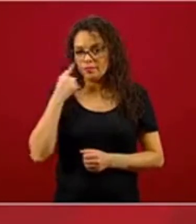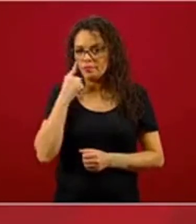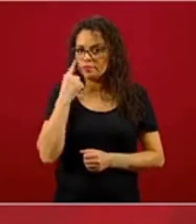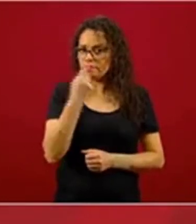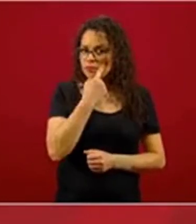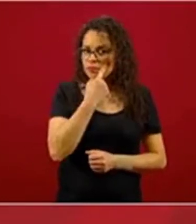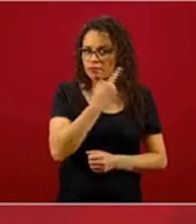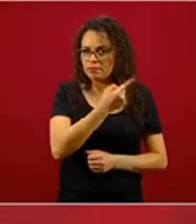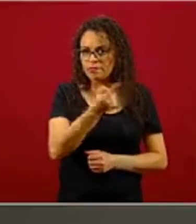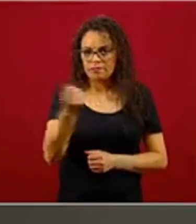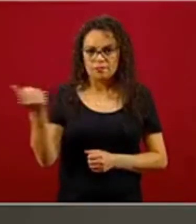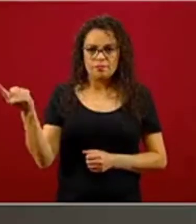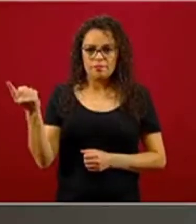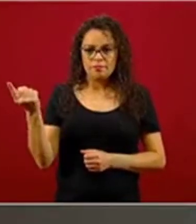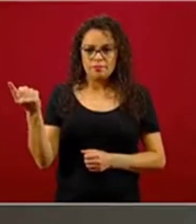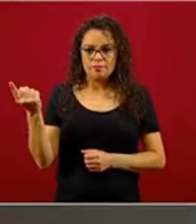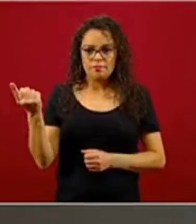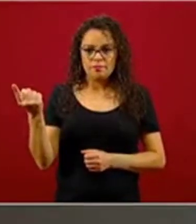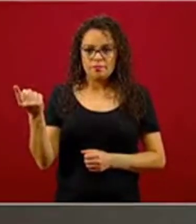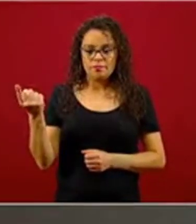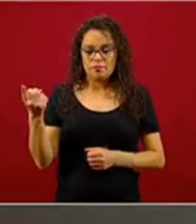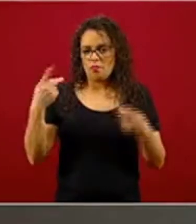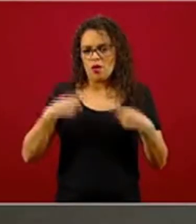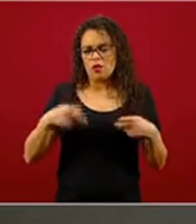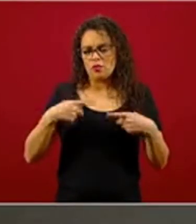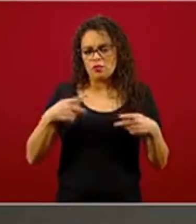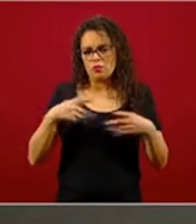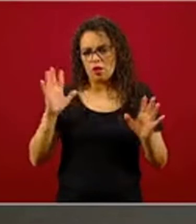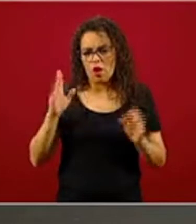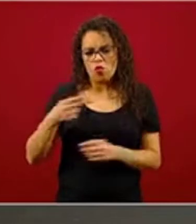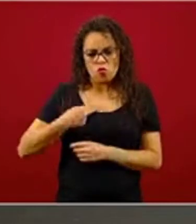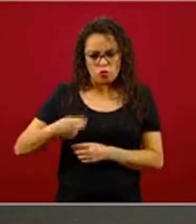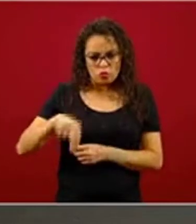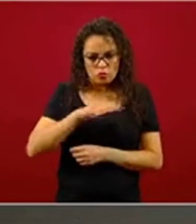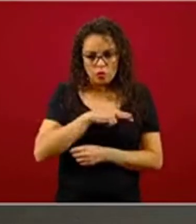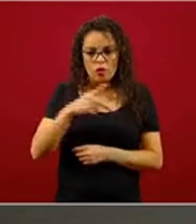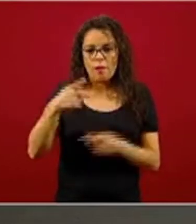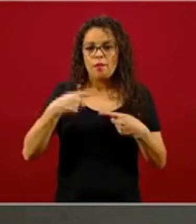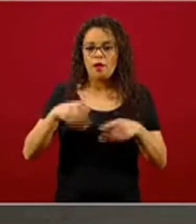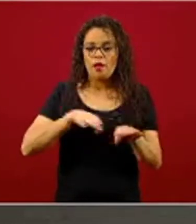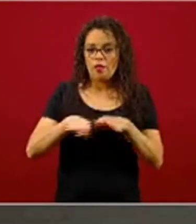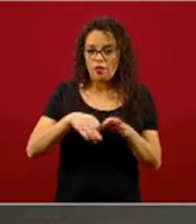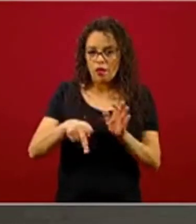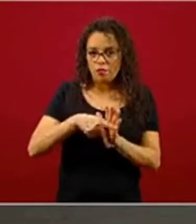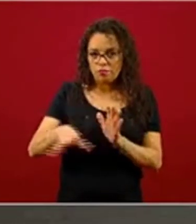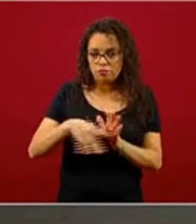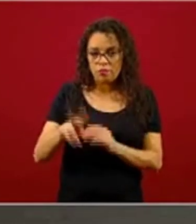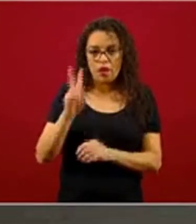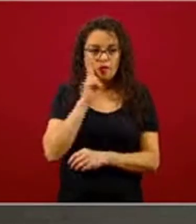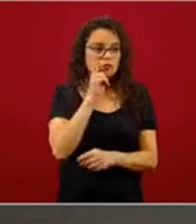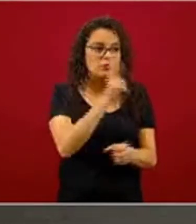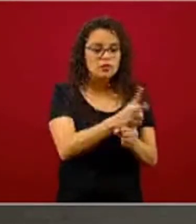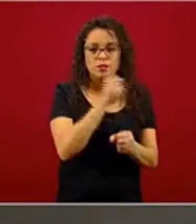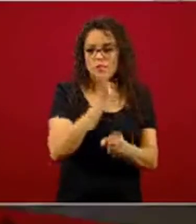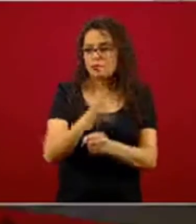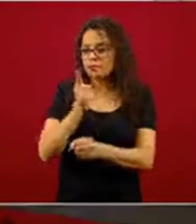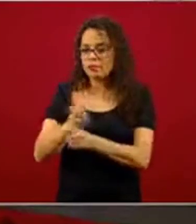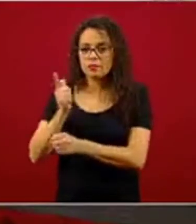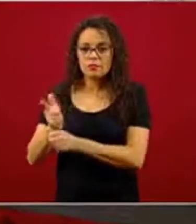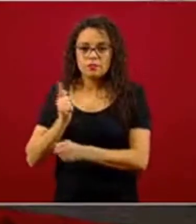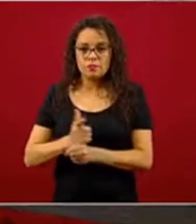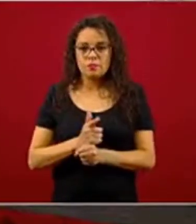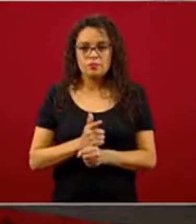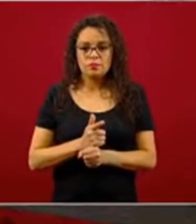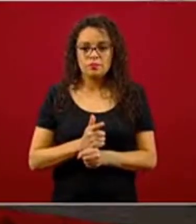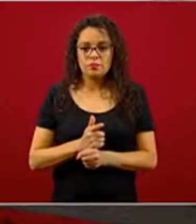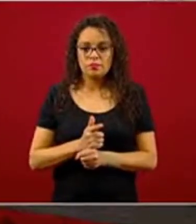ustedes, comunicadoras, y también nosotros como parte del gobierno identificamos o percibimos que